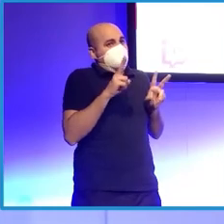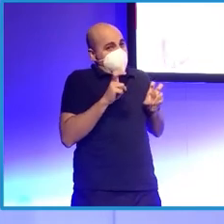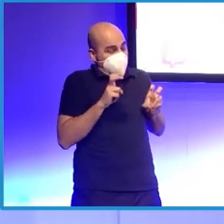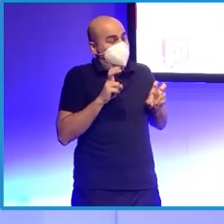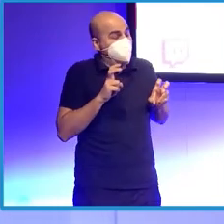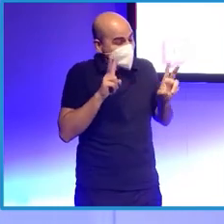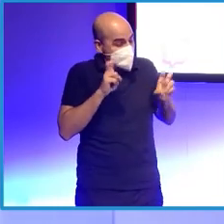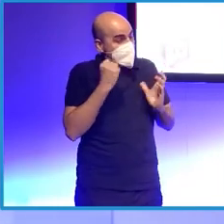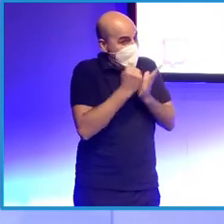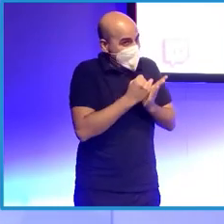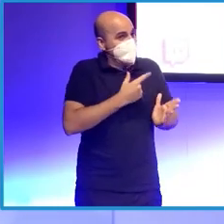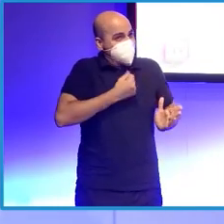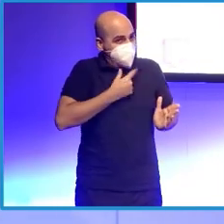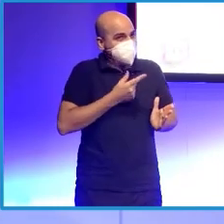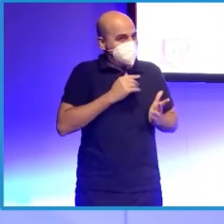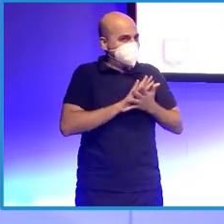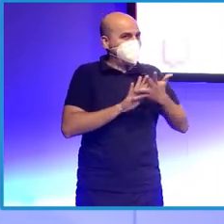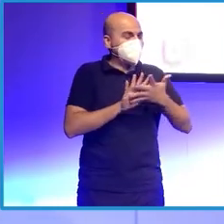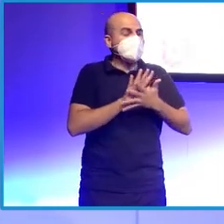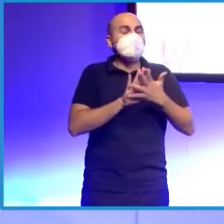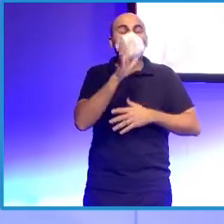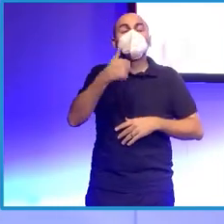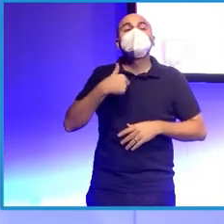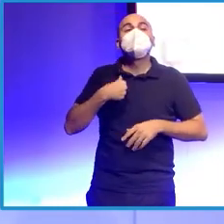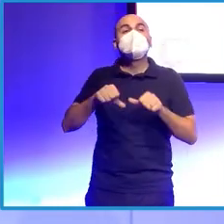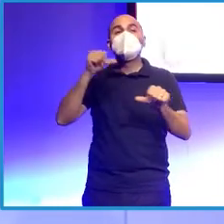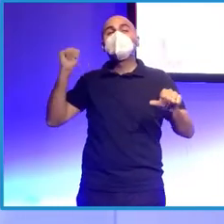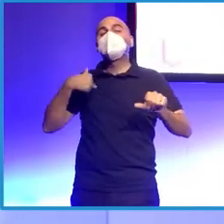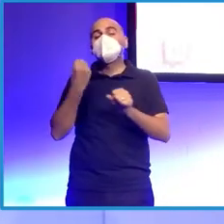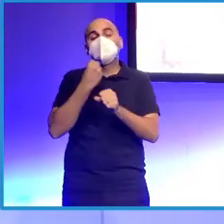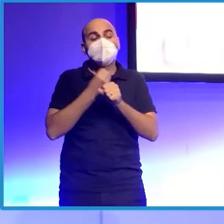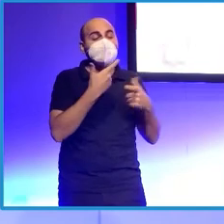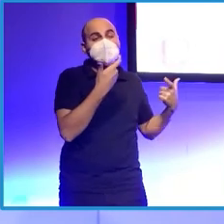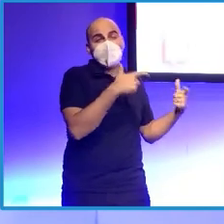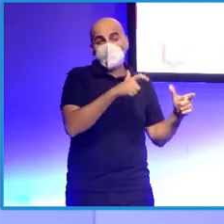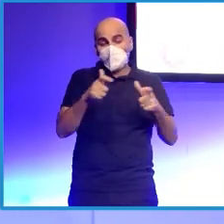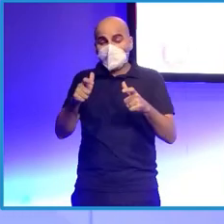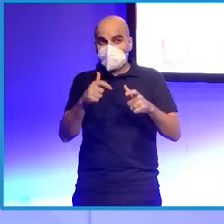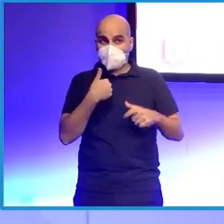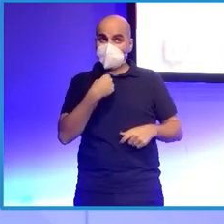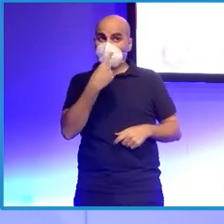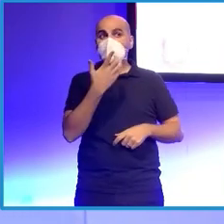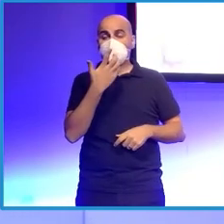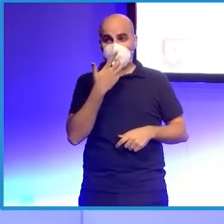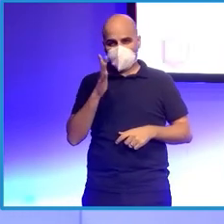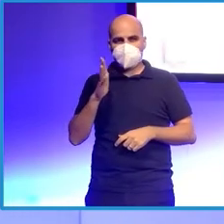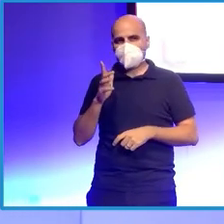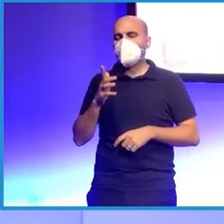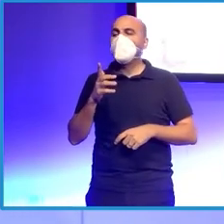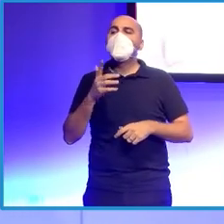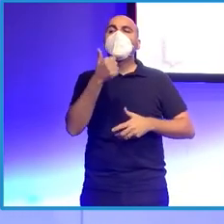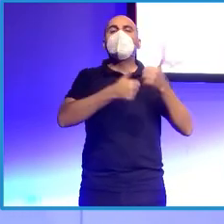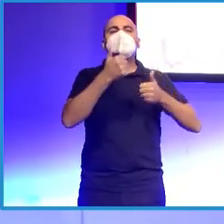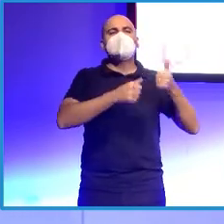que he trabajado en muchos sectores de mira la competencia son estos cinco y si tú posiciona por esa competencia